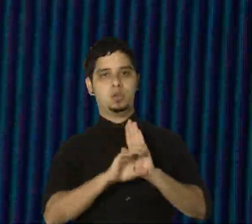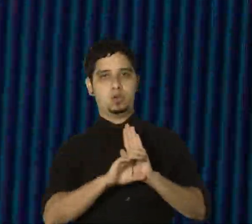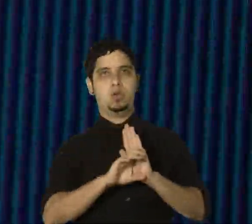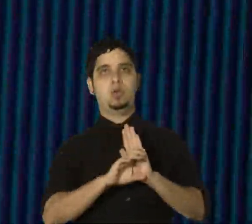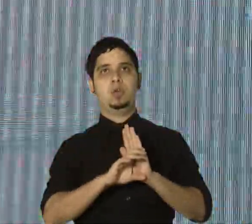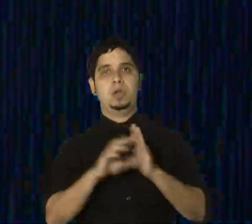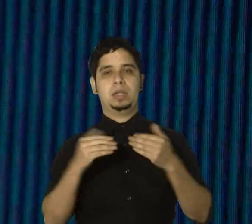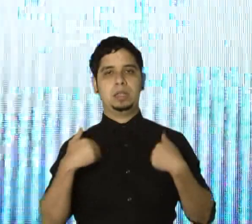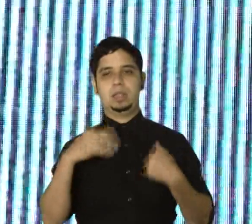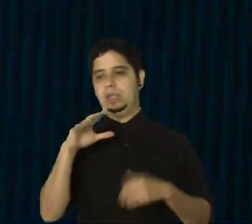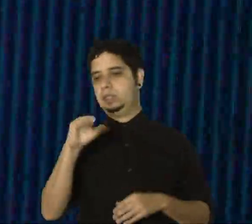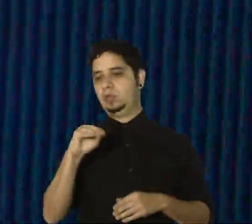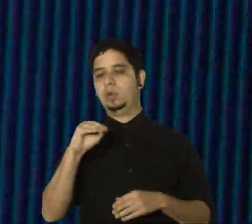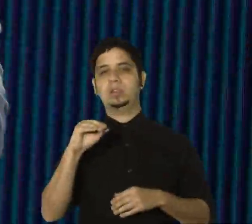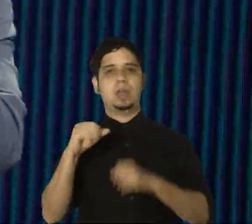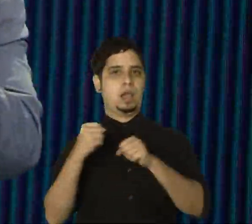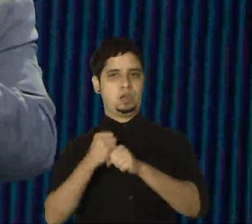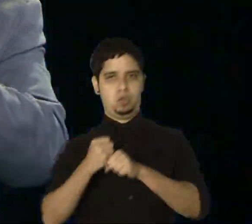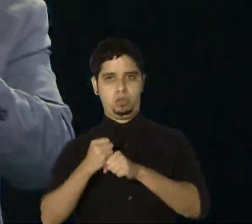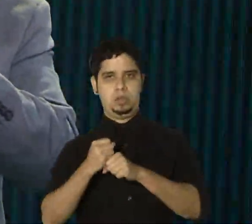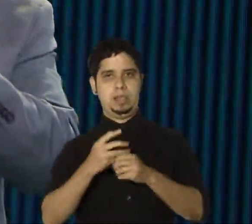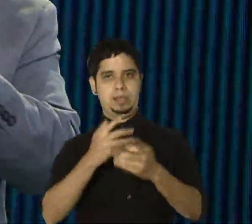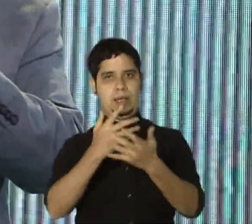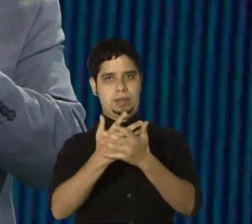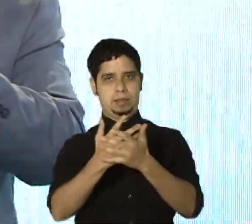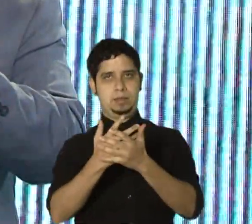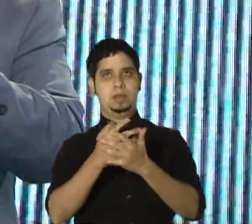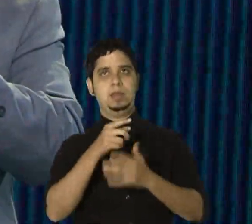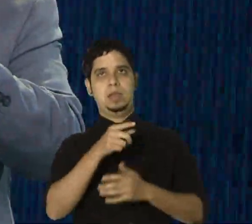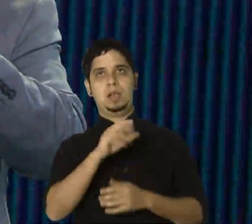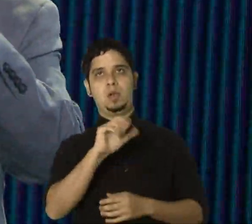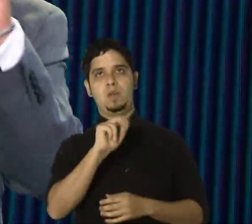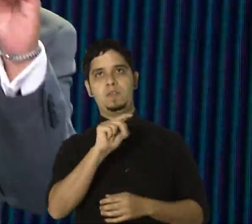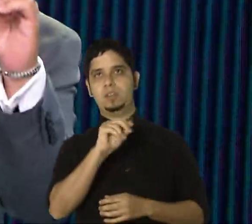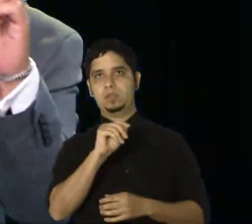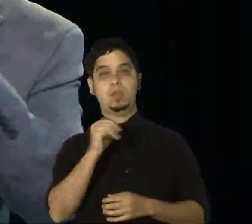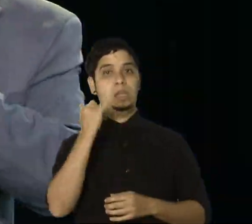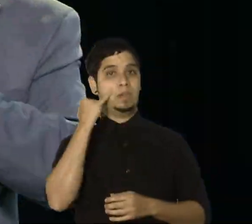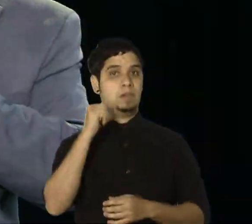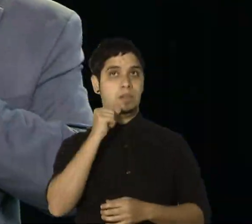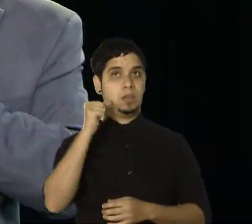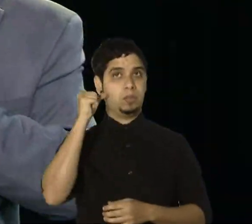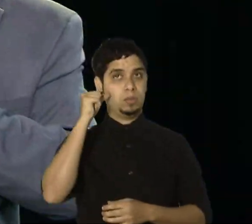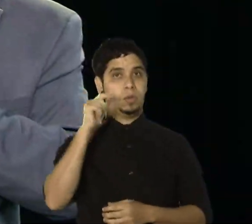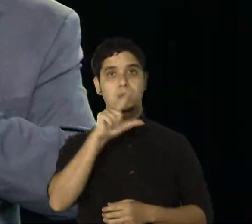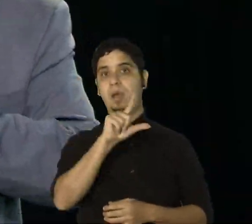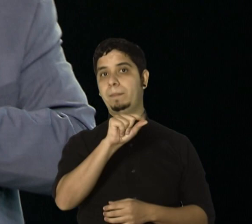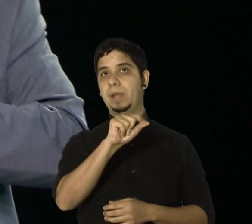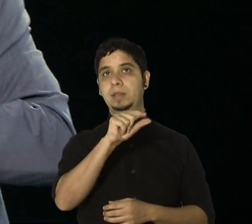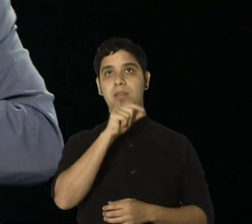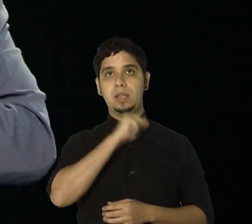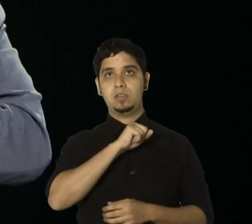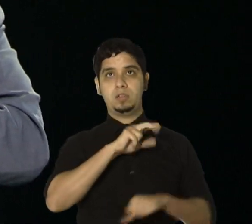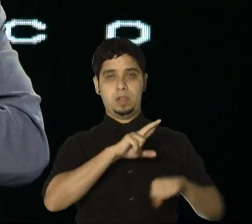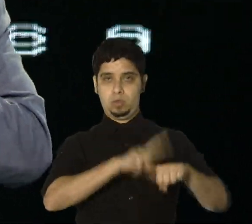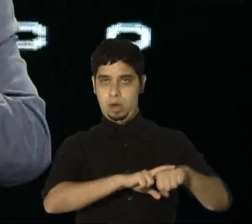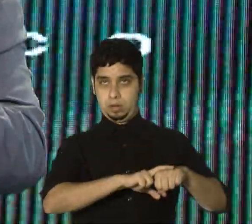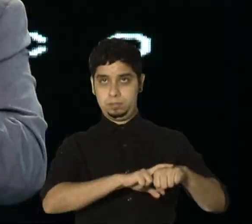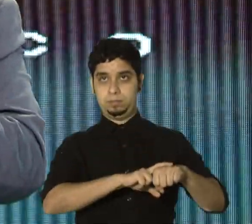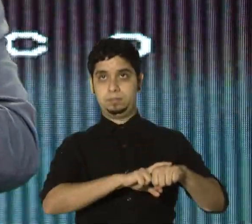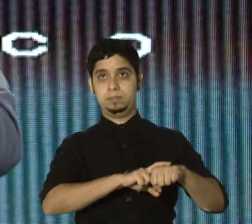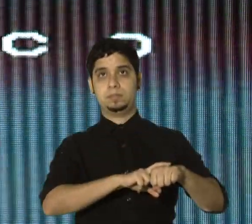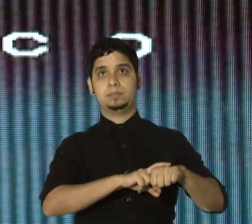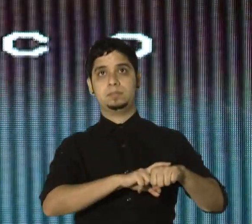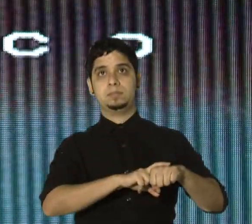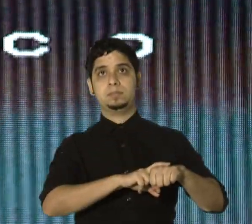años de cárcel establecida, esos el convicto tiene que cumplir, si es adulto, 20 años naturales. Naturales.